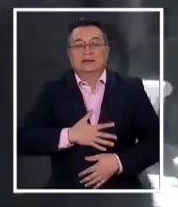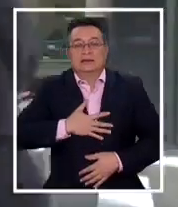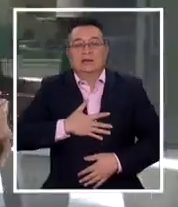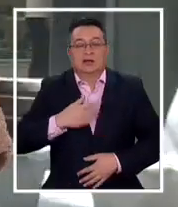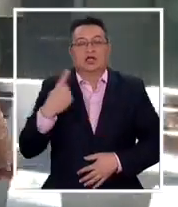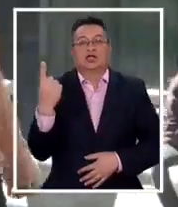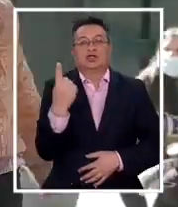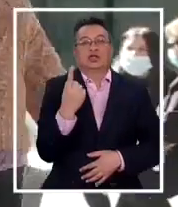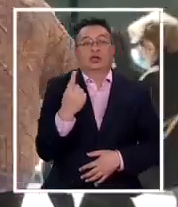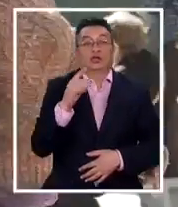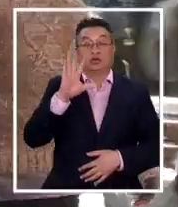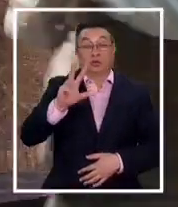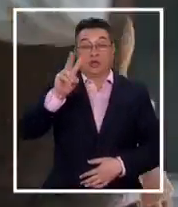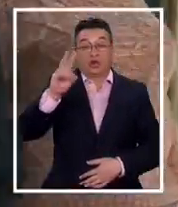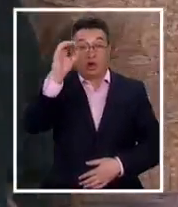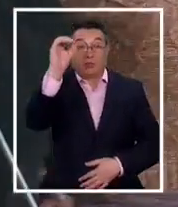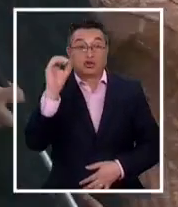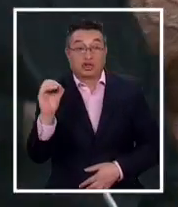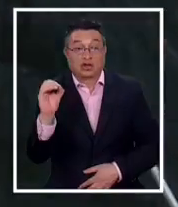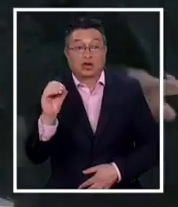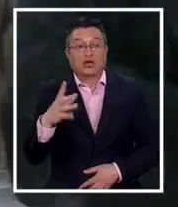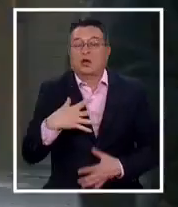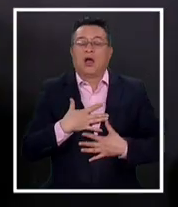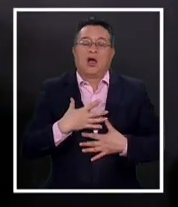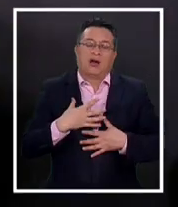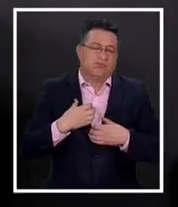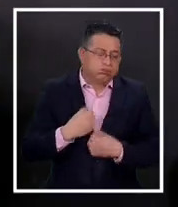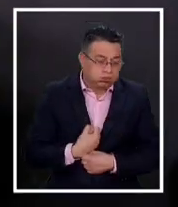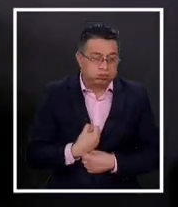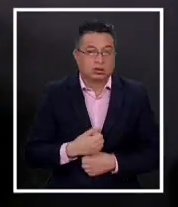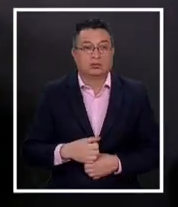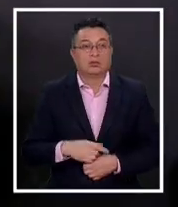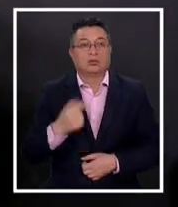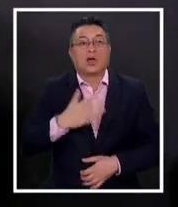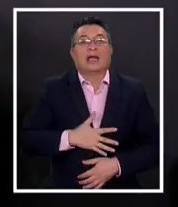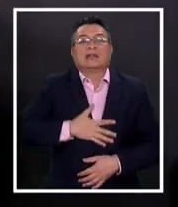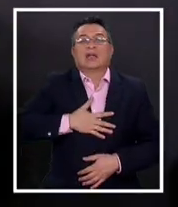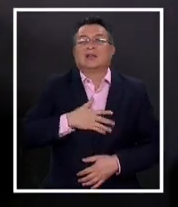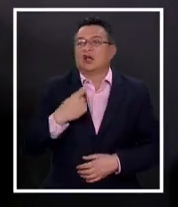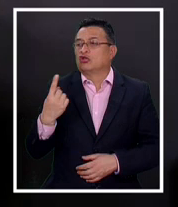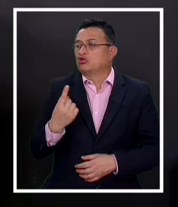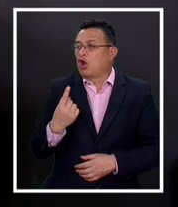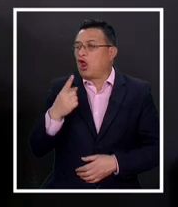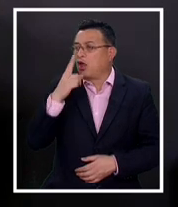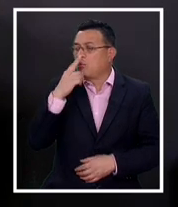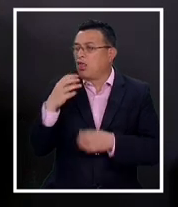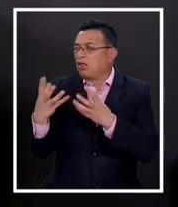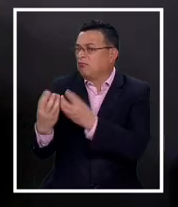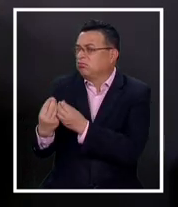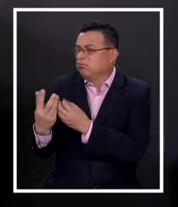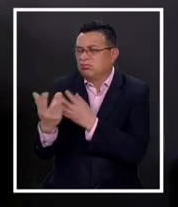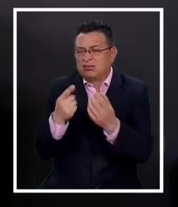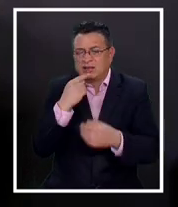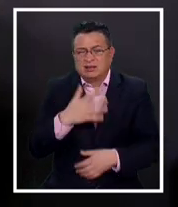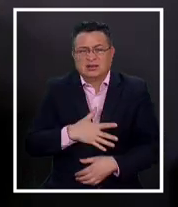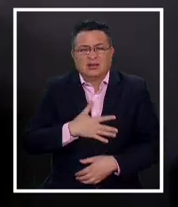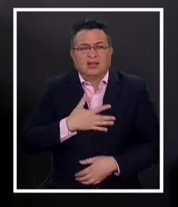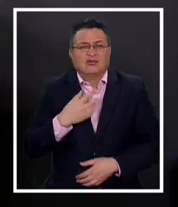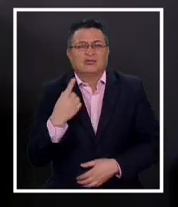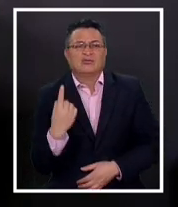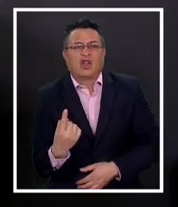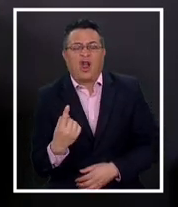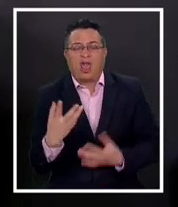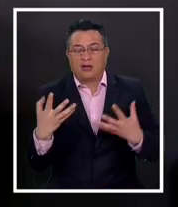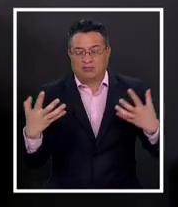aislado. 52% está agobiado. Como sentirse solo, acompañado. Es una experiencia que combina, ¿verdad?,